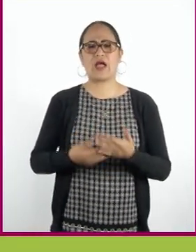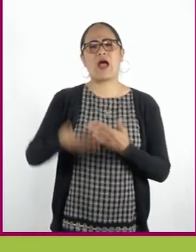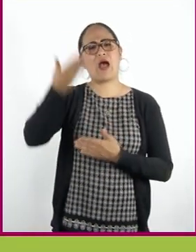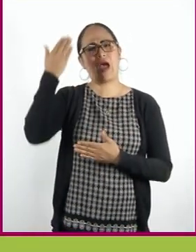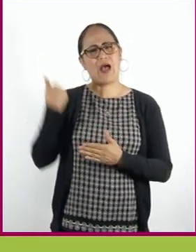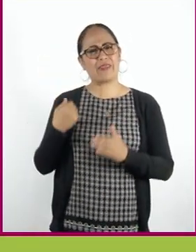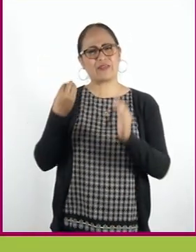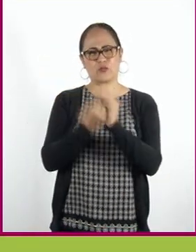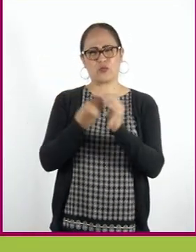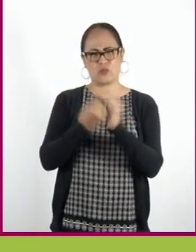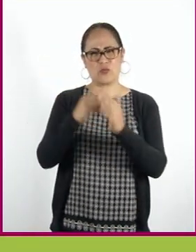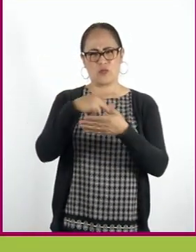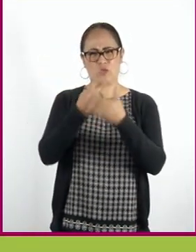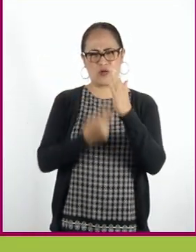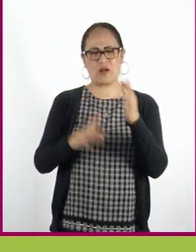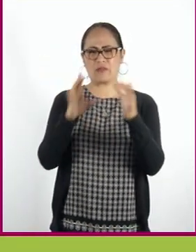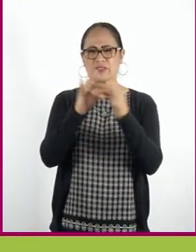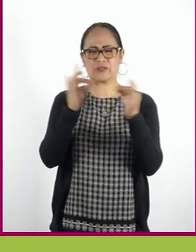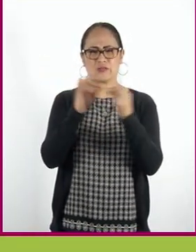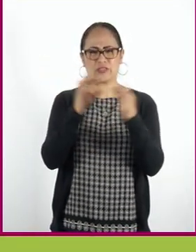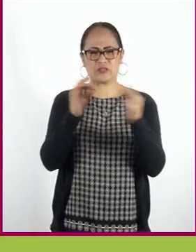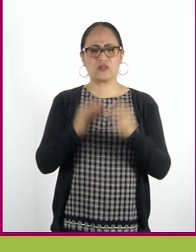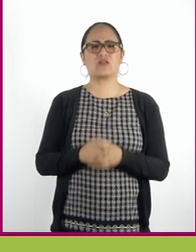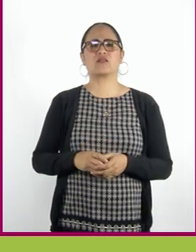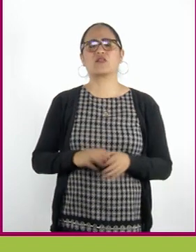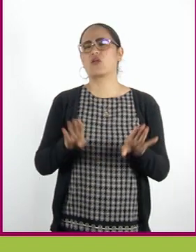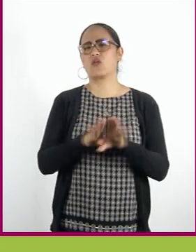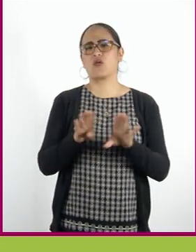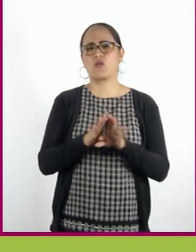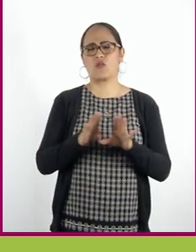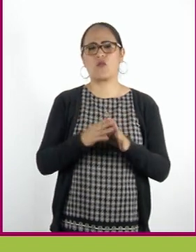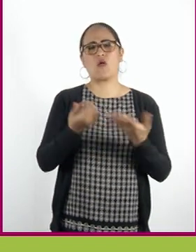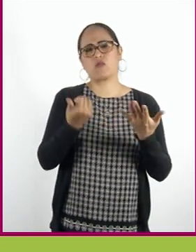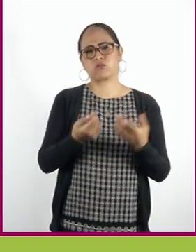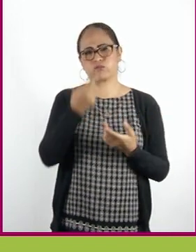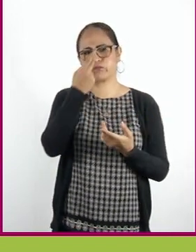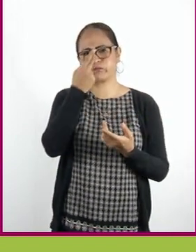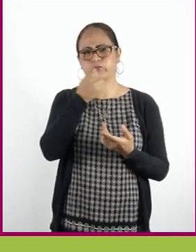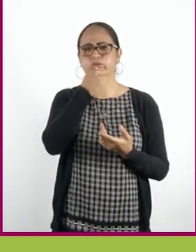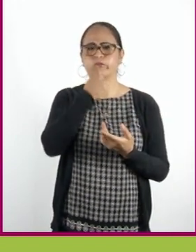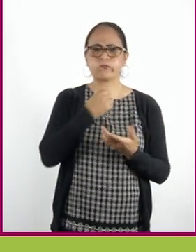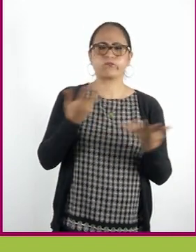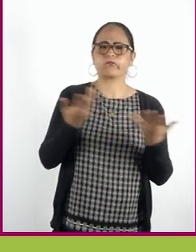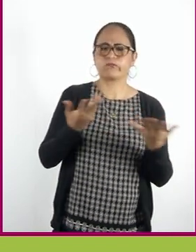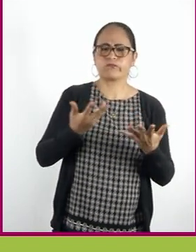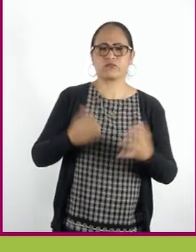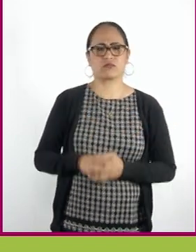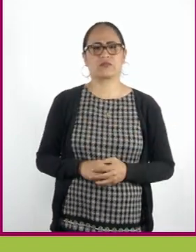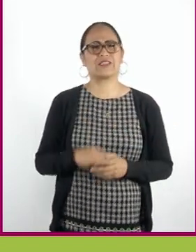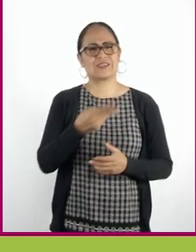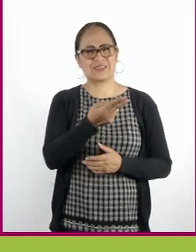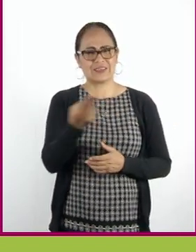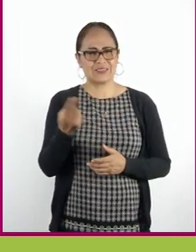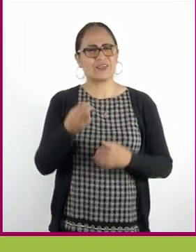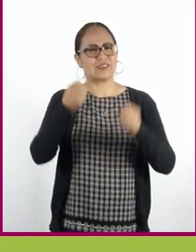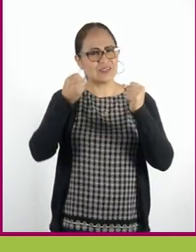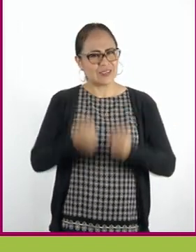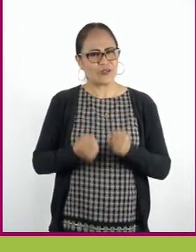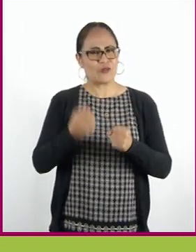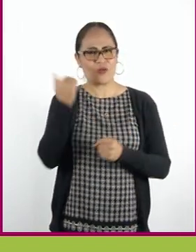anteriores, se explicó el funcionamiento de los órganos reproductores. Seguramente nuestros estudiantes lo